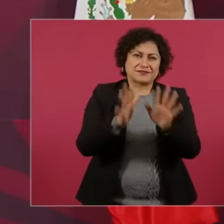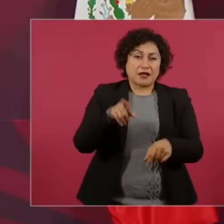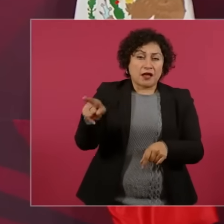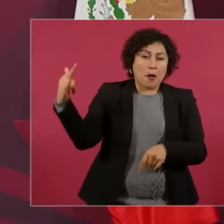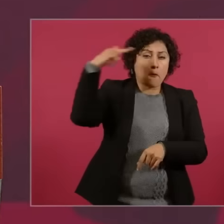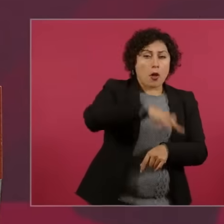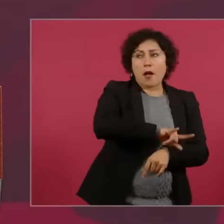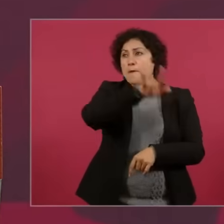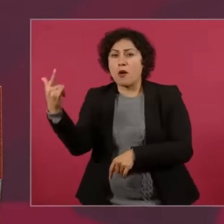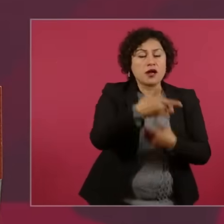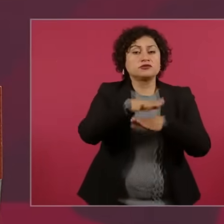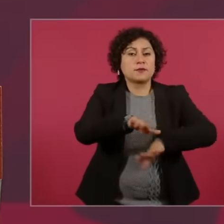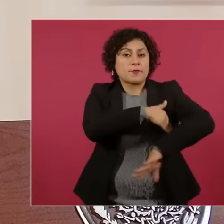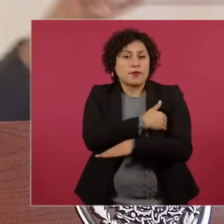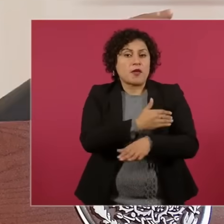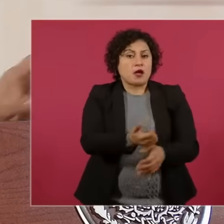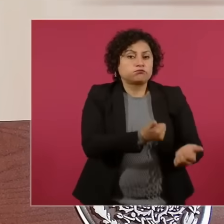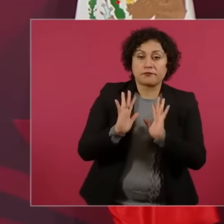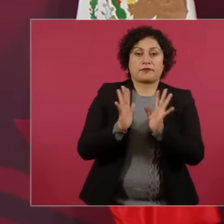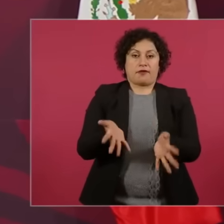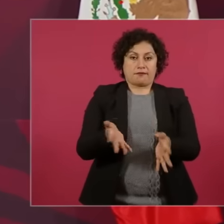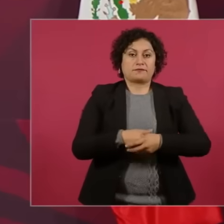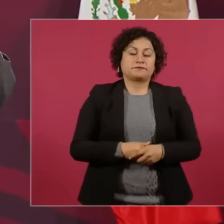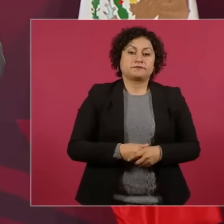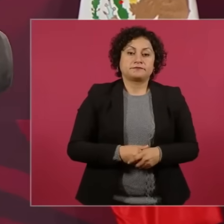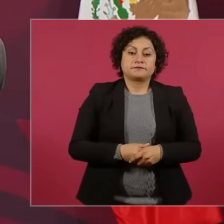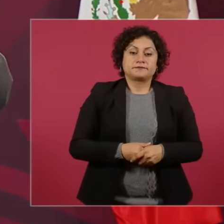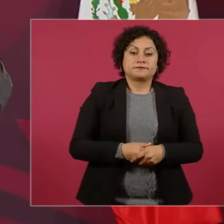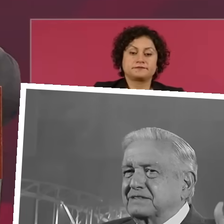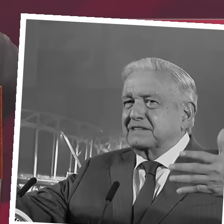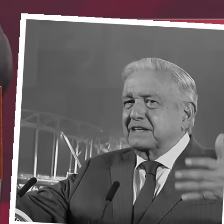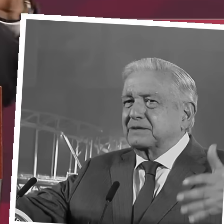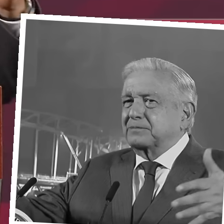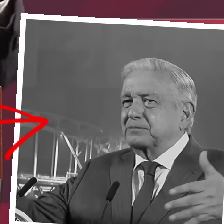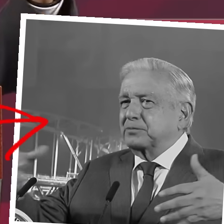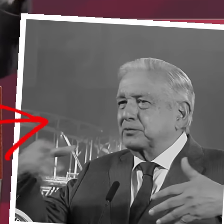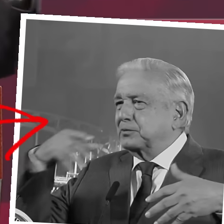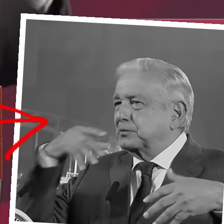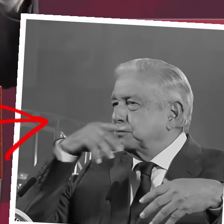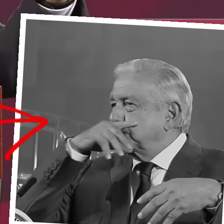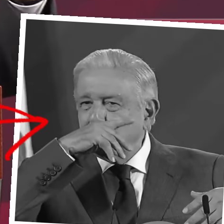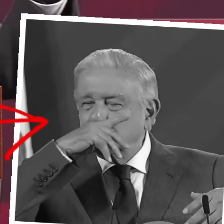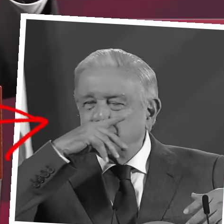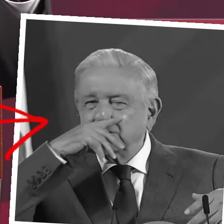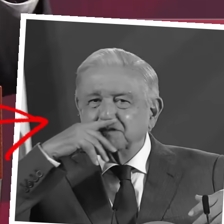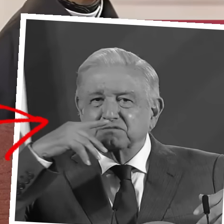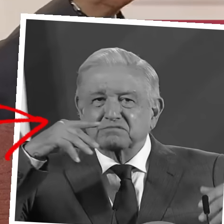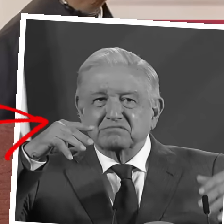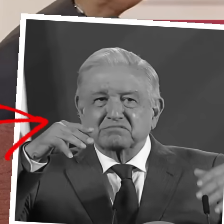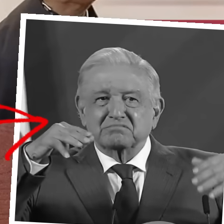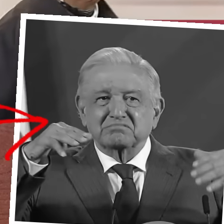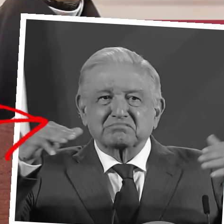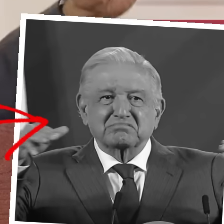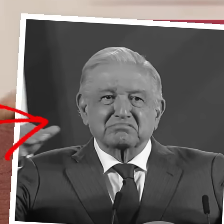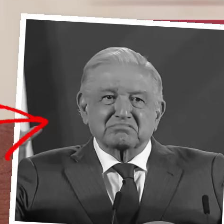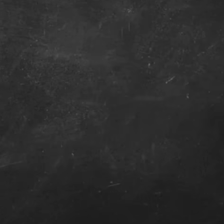aviones y llegan más aviones de carga, de todo el país. Ya debe estar por lograr su equilibrio. ¡Mientes! Económico,